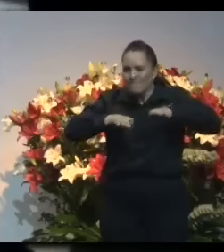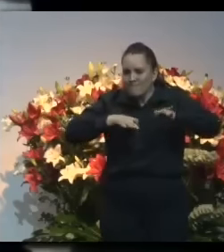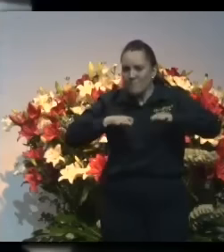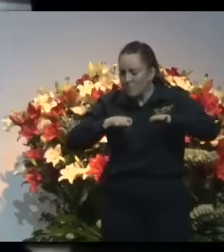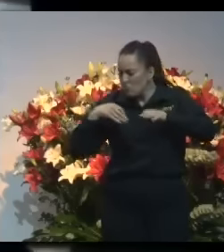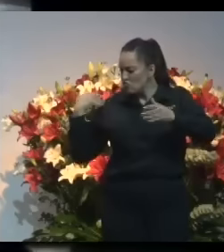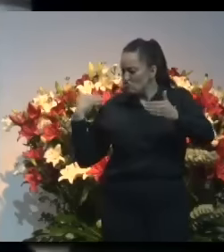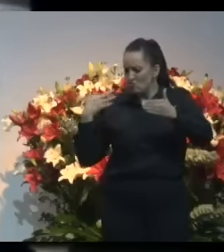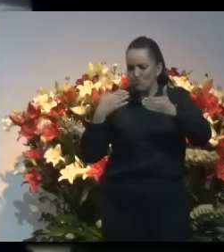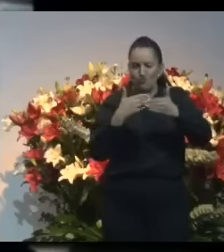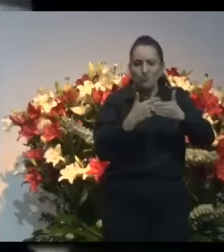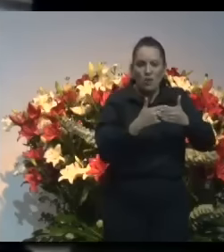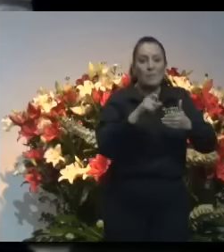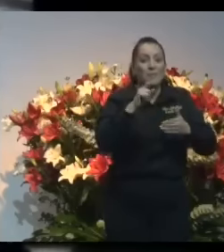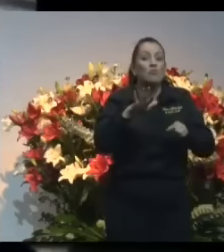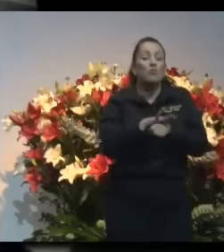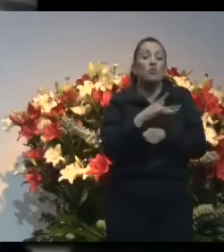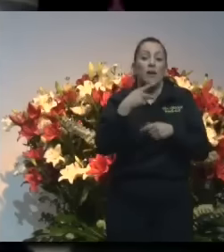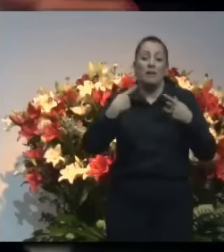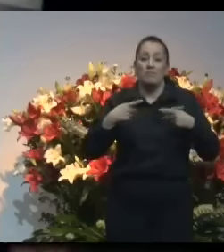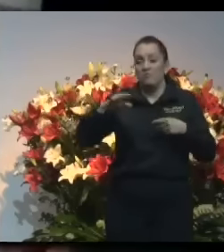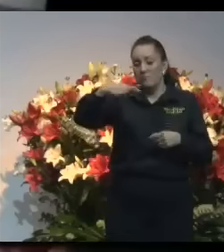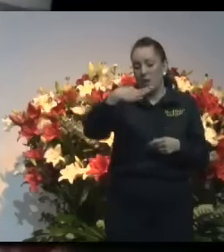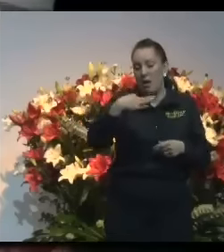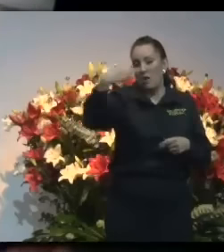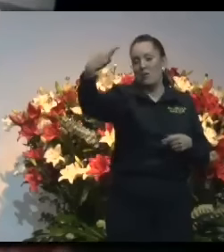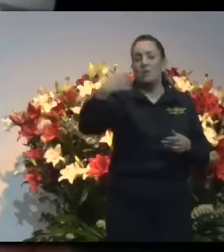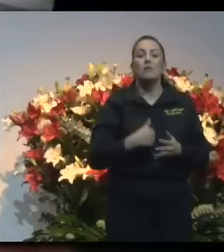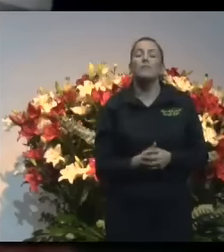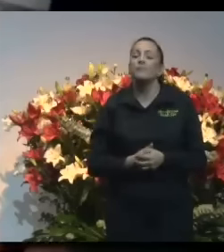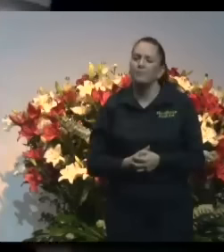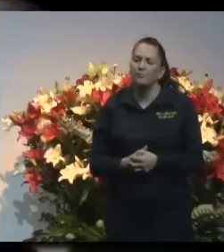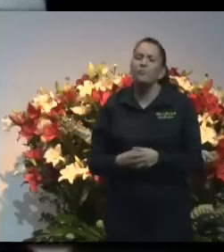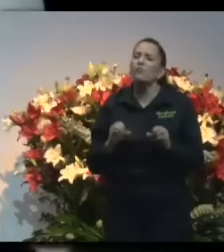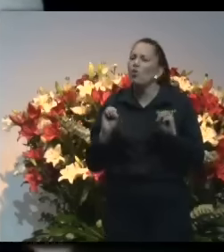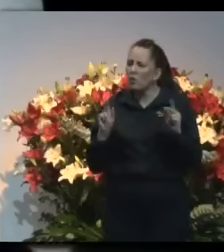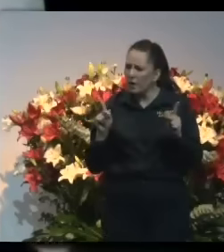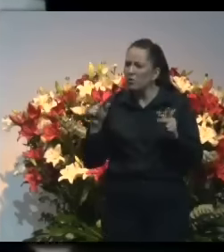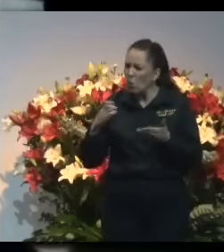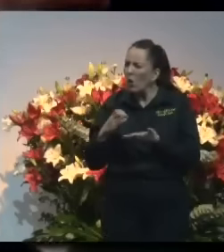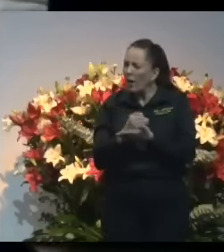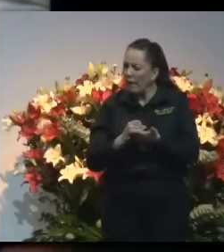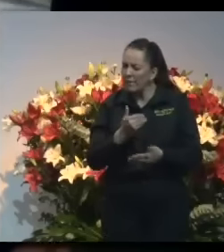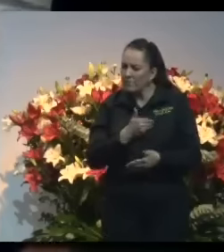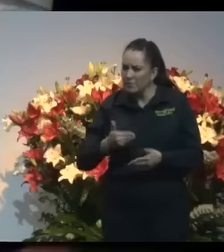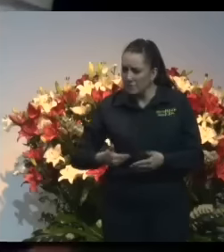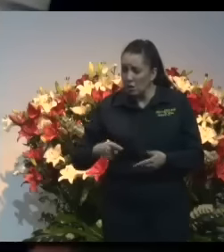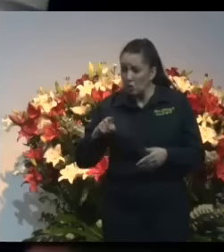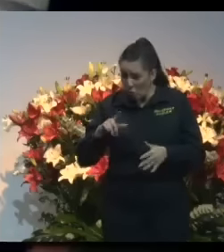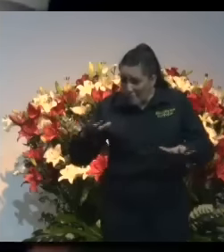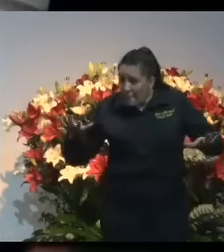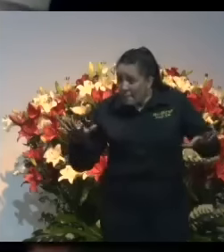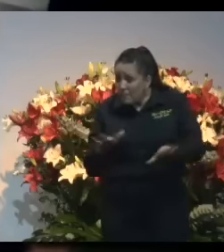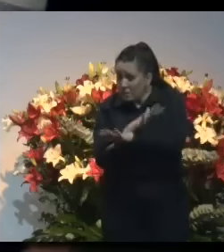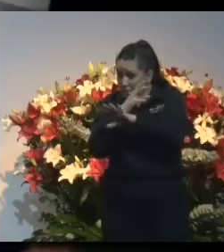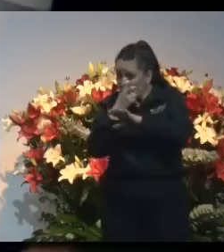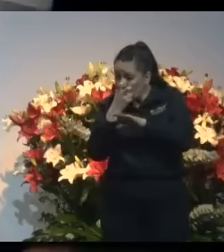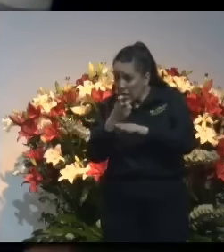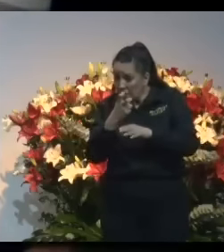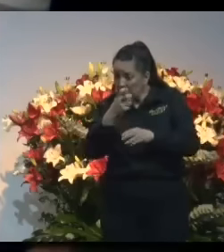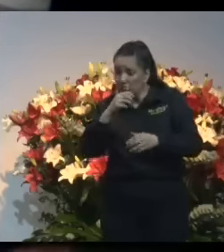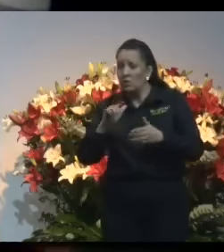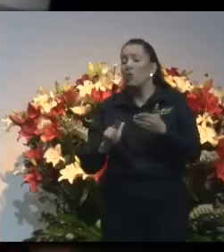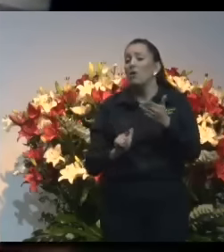planteo. Los cargos que el presidente nombra. Si llegas a ser presidenta, ¿habría una reforma al Poder Judicial?